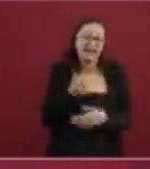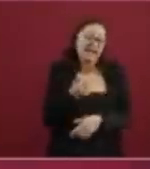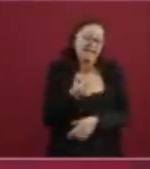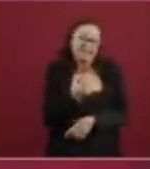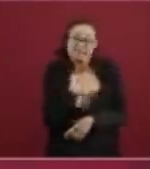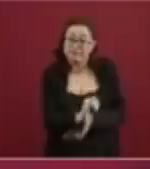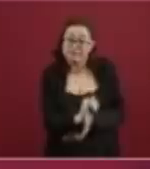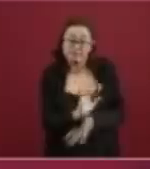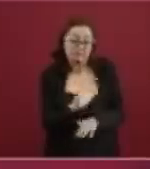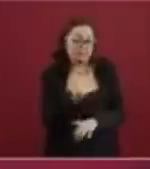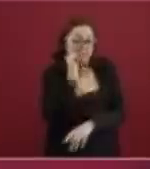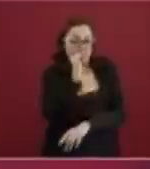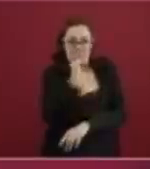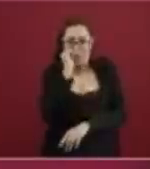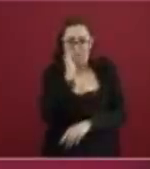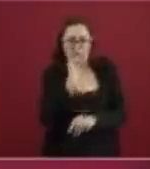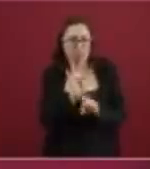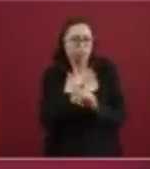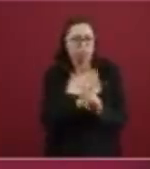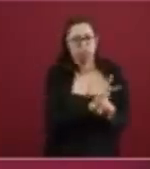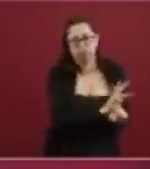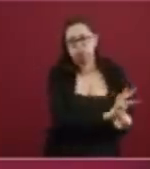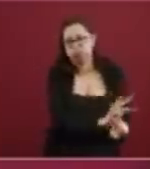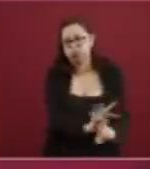para todo, o sea, era hasta